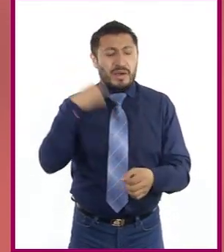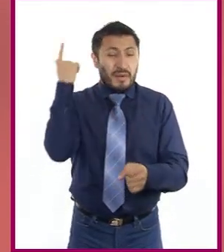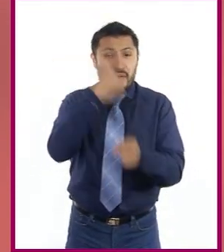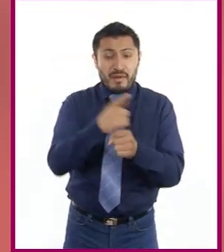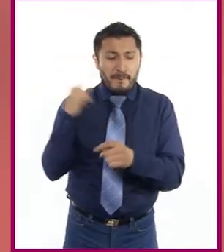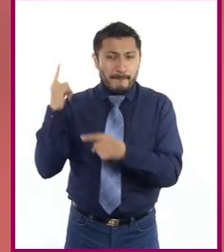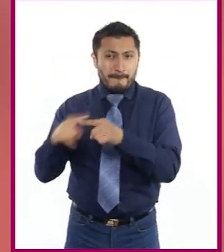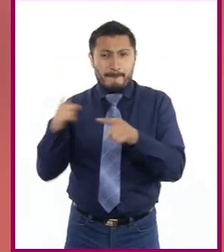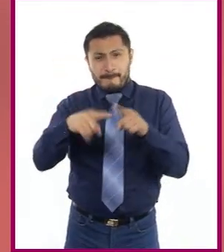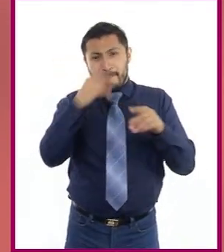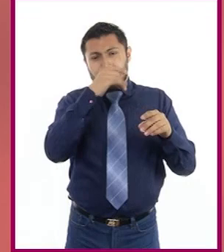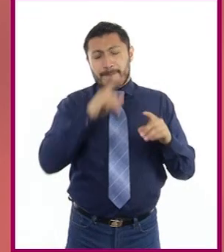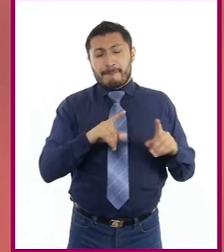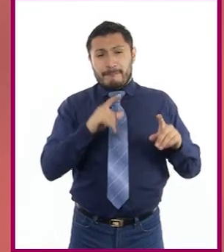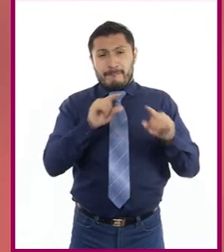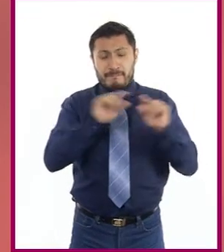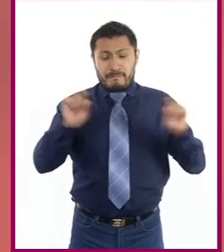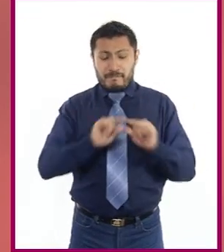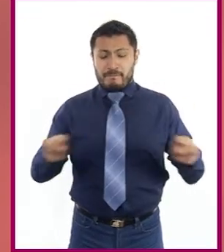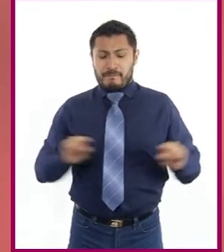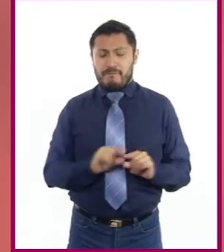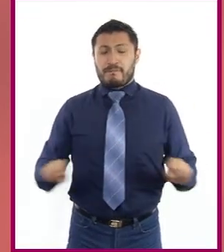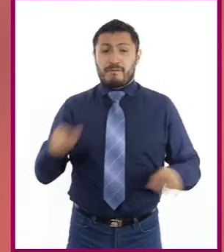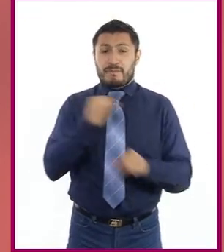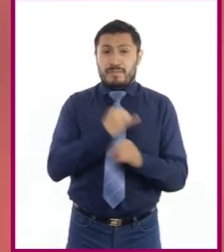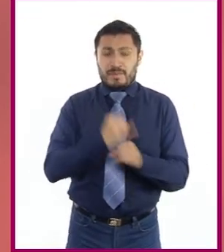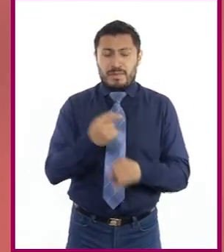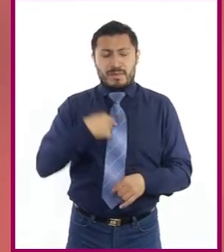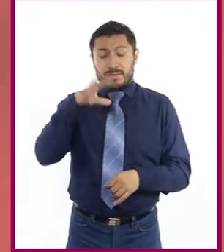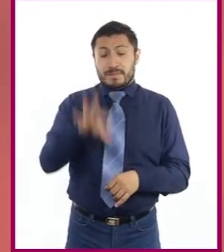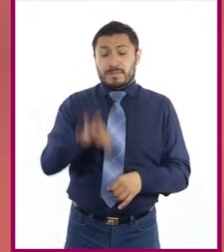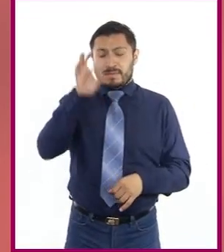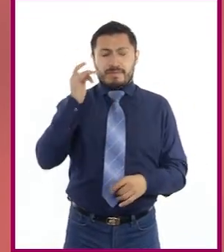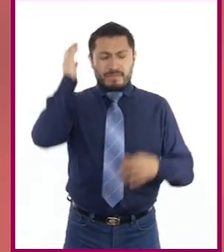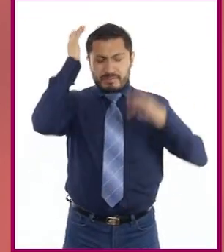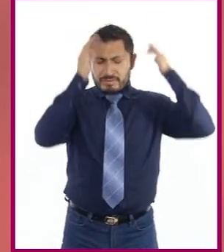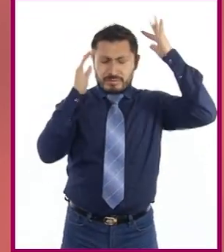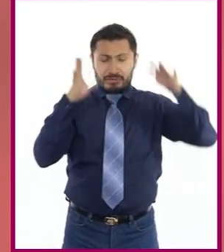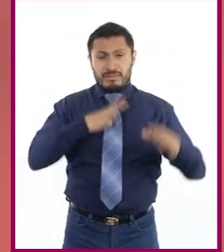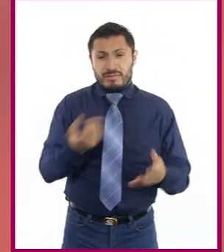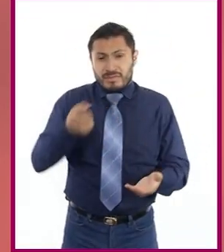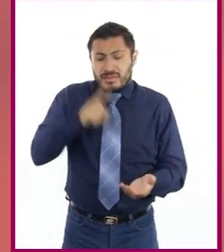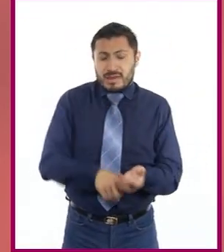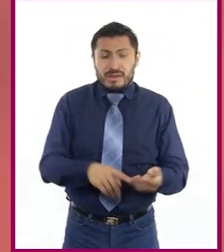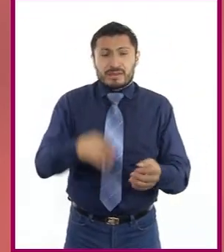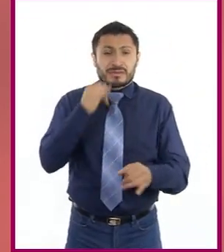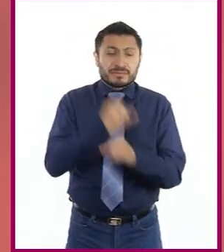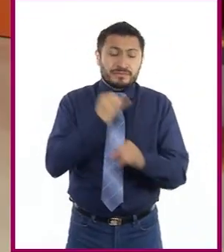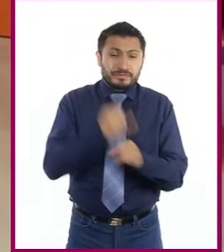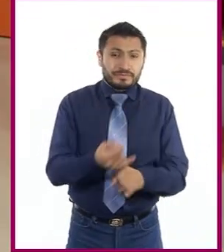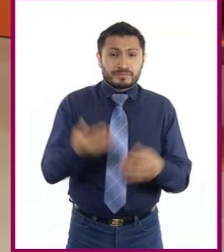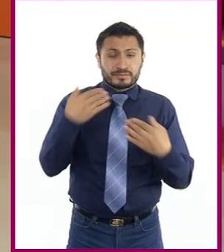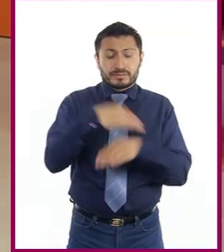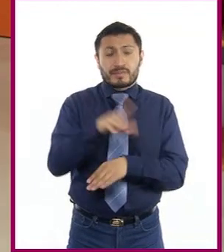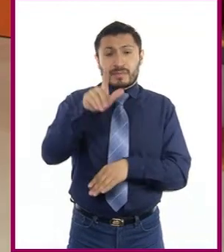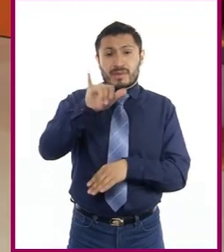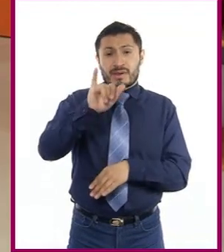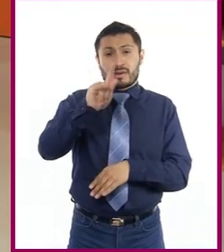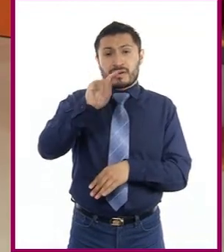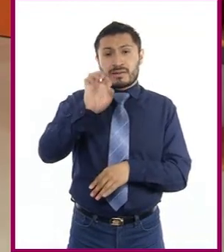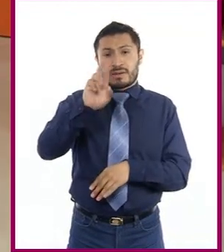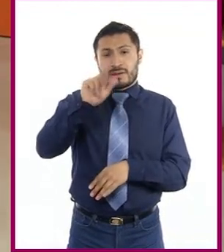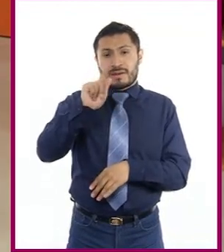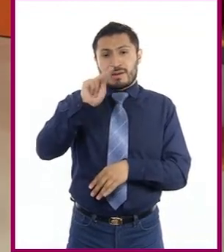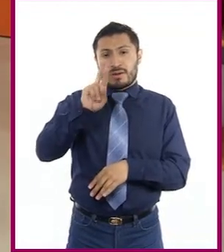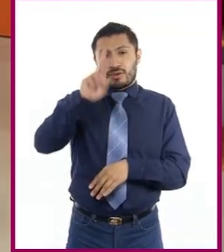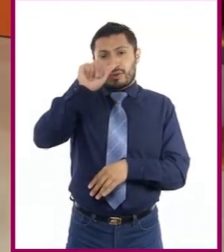varios sitios de internet. Elegí el análisis que se desarrolla en una página especializada en literatura y esto fue lo que